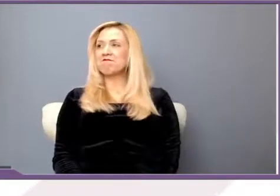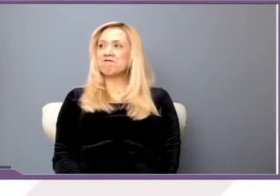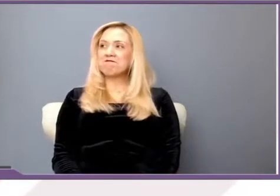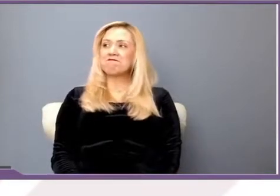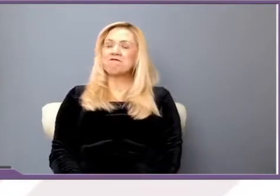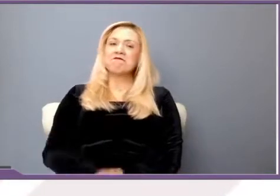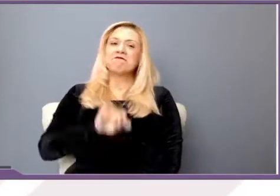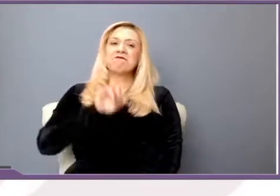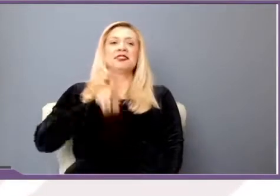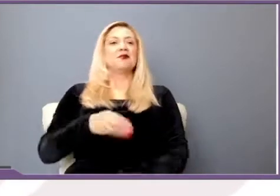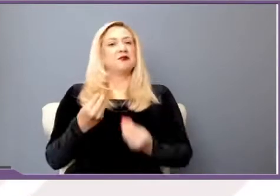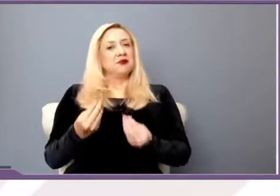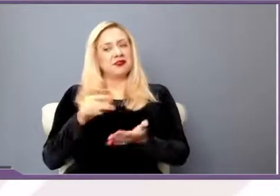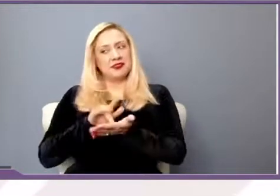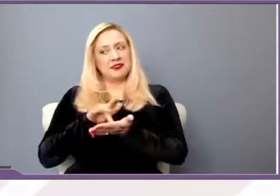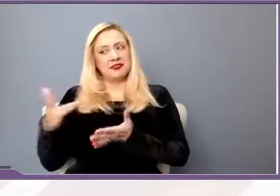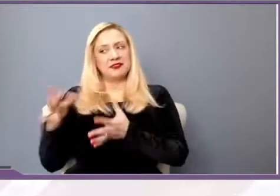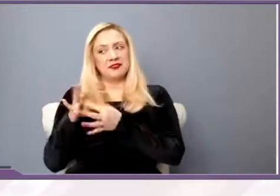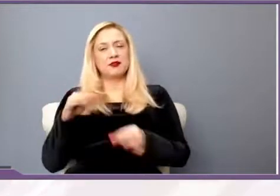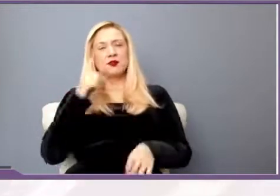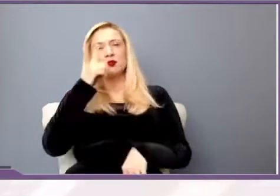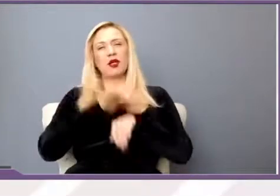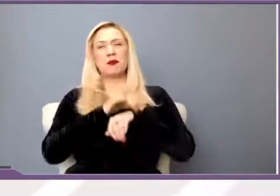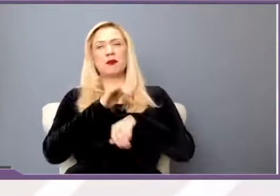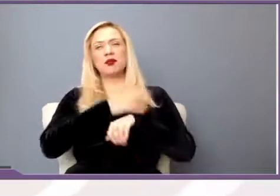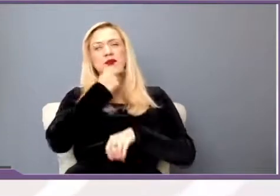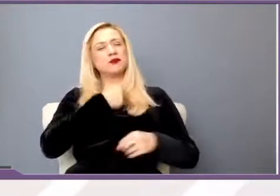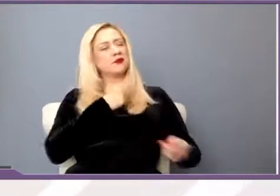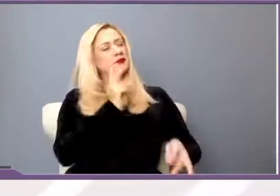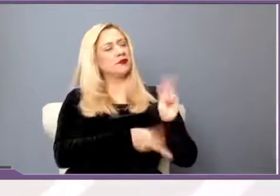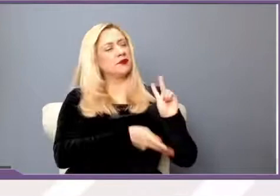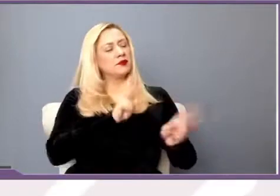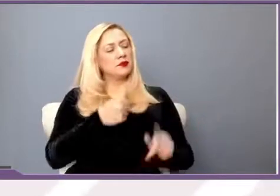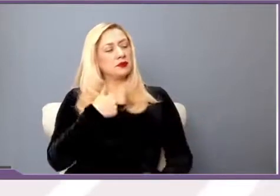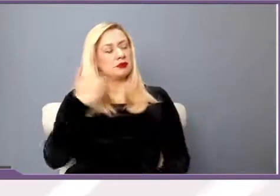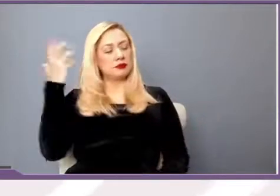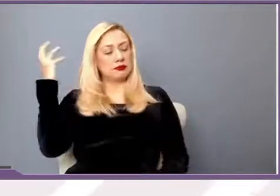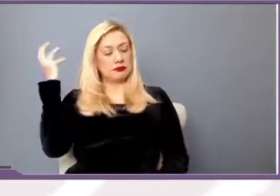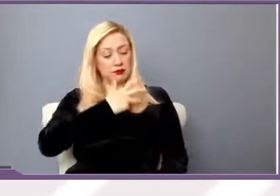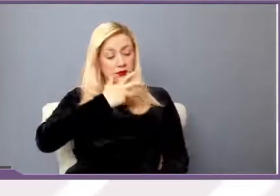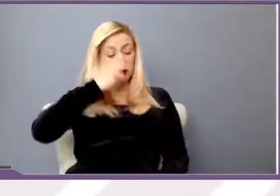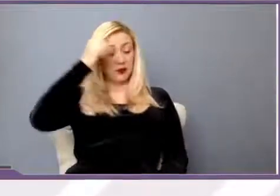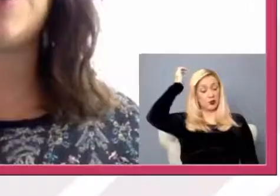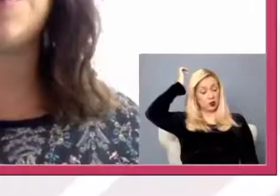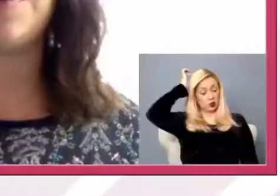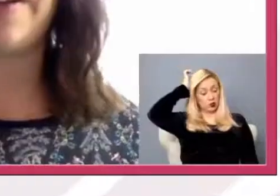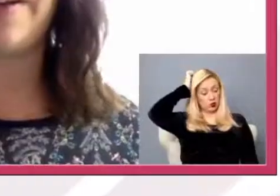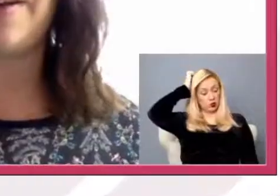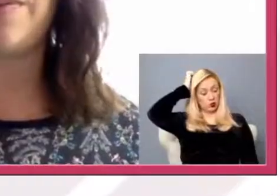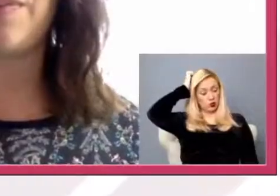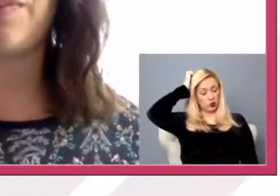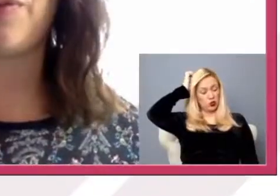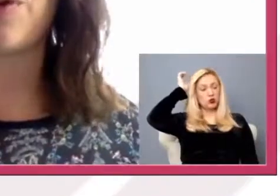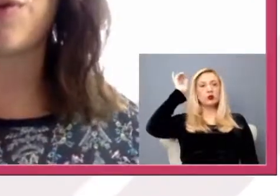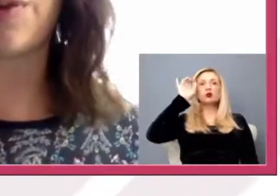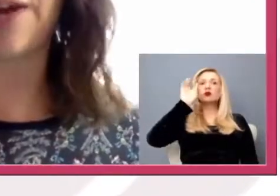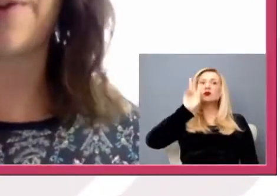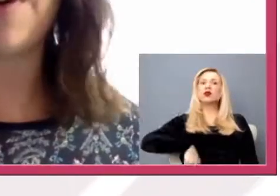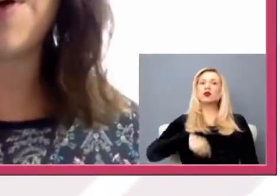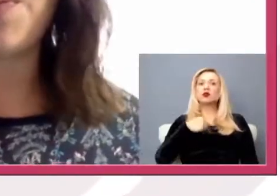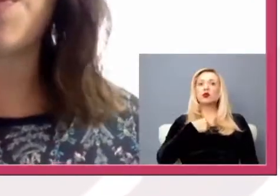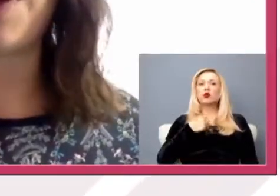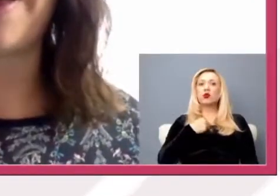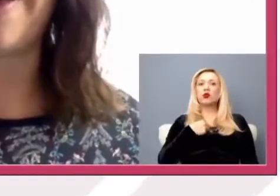con un amigo sobre el tema y me decía, bueno, me acabo de dar cuenta o caer en 20 que viví discriminación por gordura,